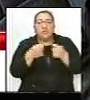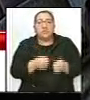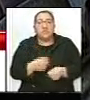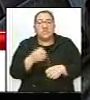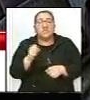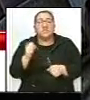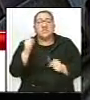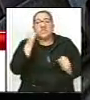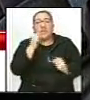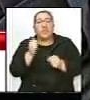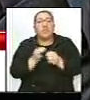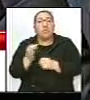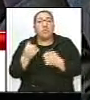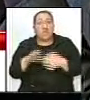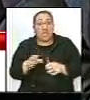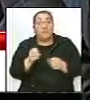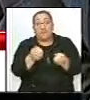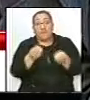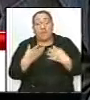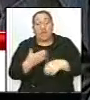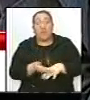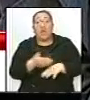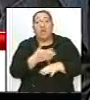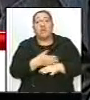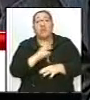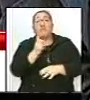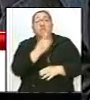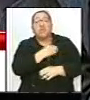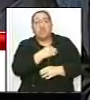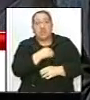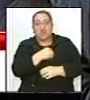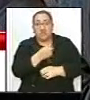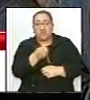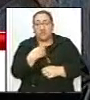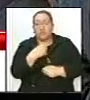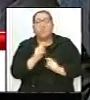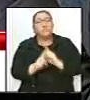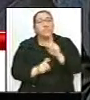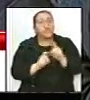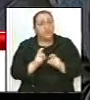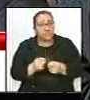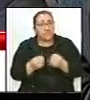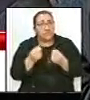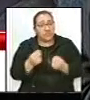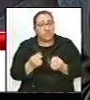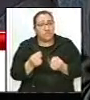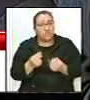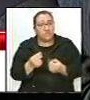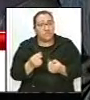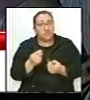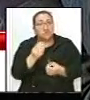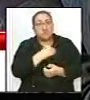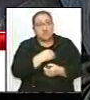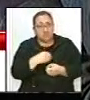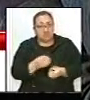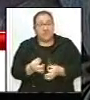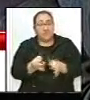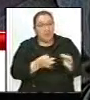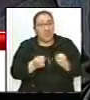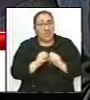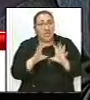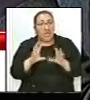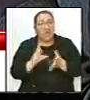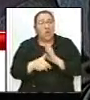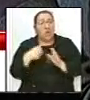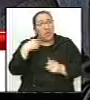Martín, conforme lo ha ofrecido el premier en la región San Martín. Hago esta pregunta para que el titular del pliego nos lo diga claramente y no